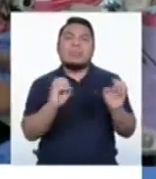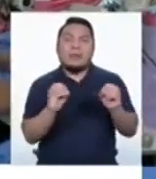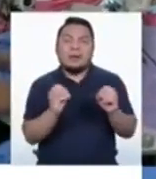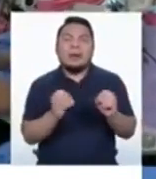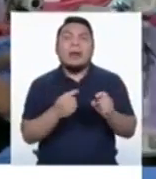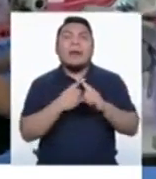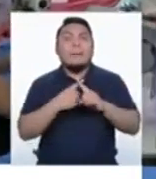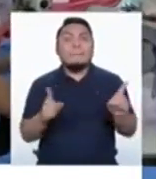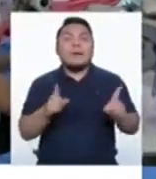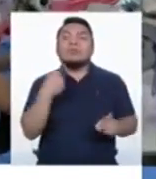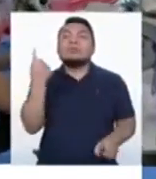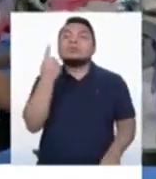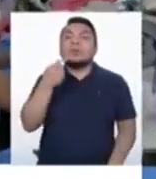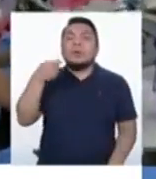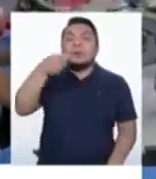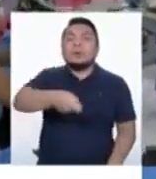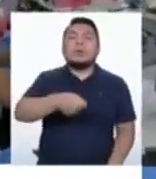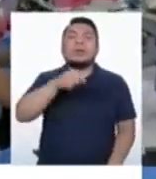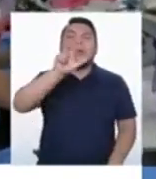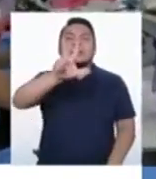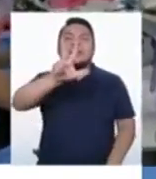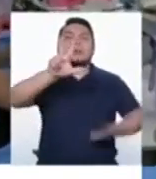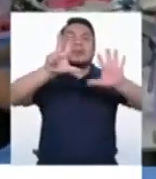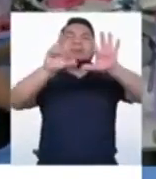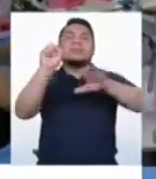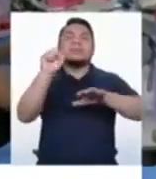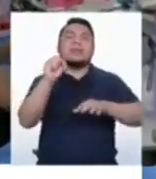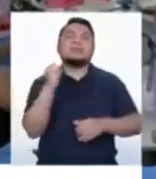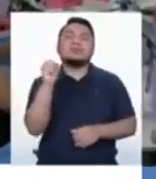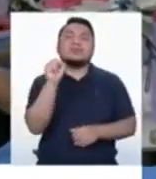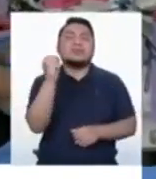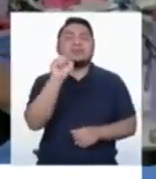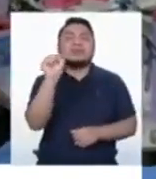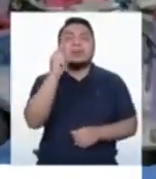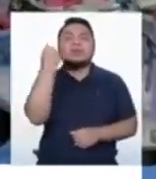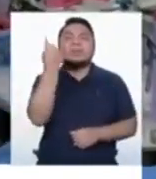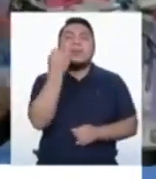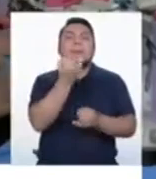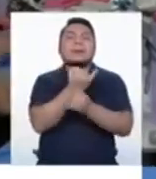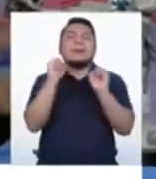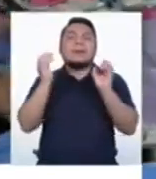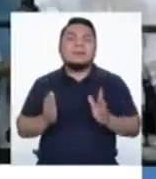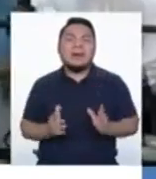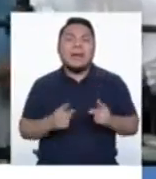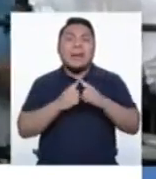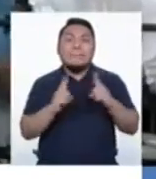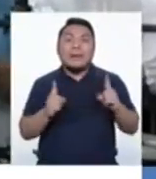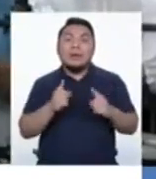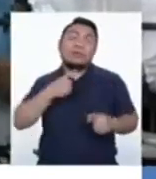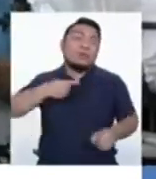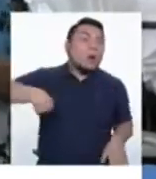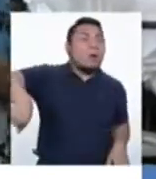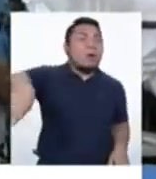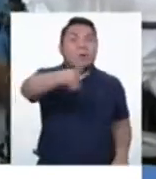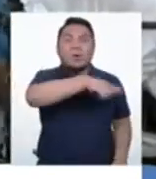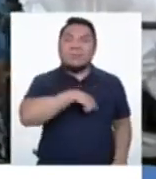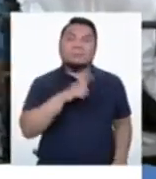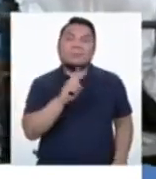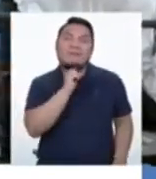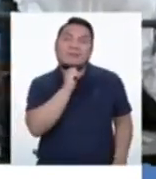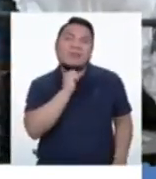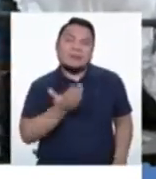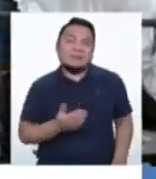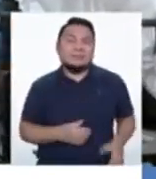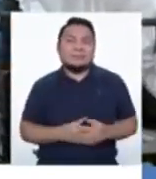lo que se ha hablado del bono 380 para independientes informales, pero eso es limitado porque solo aplica para un universo, digamos, con